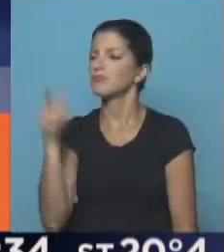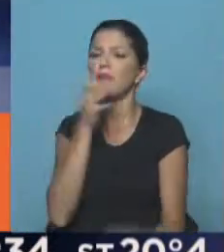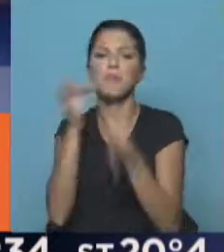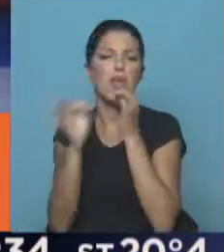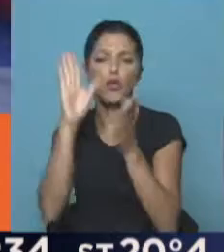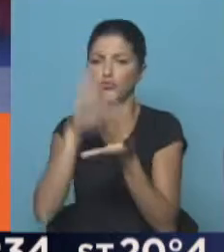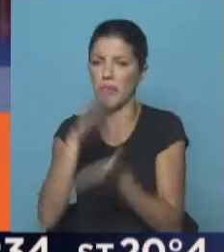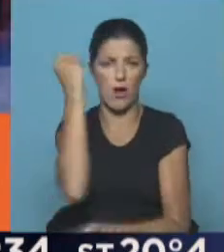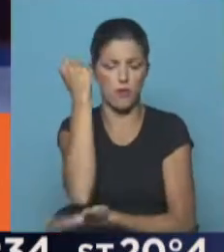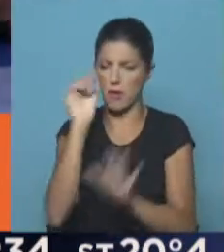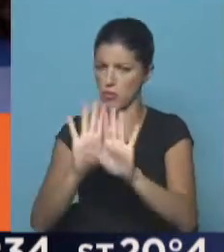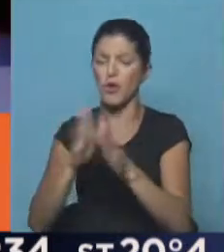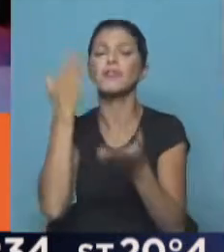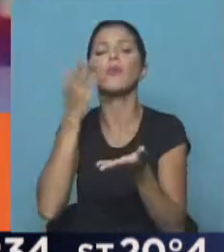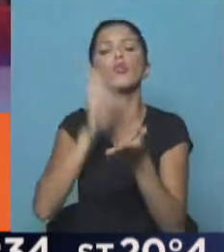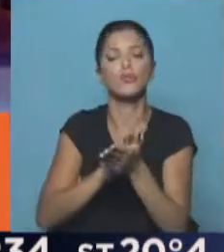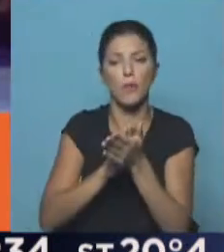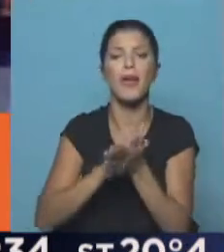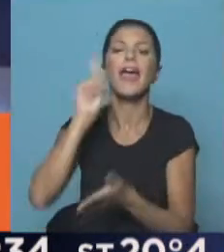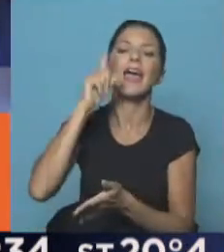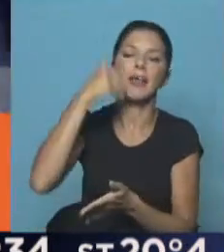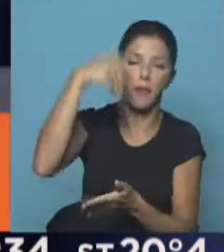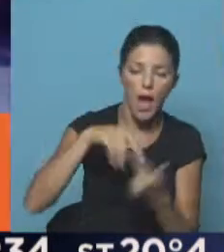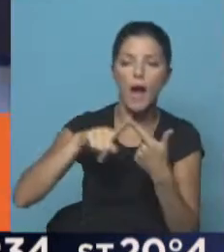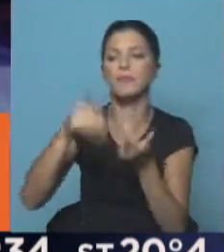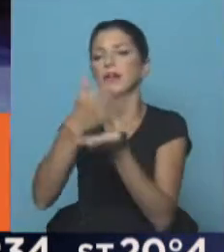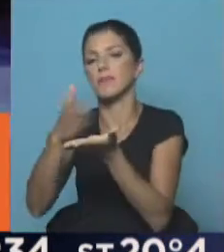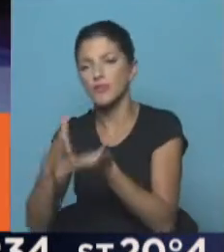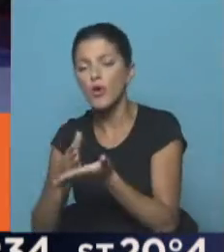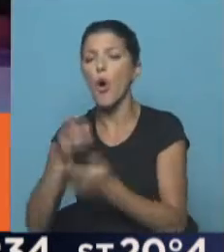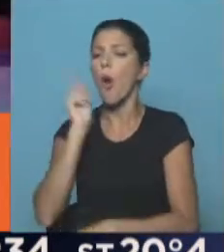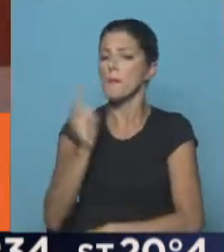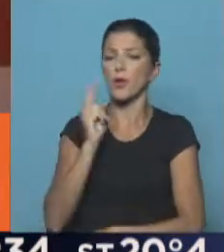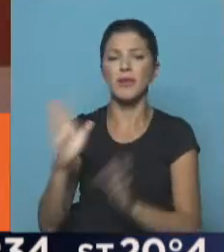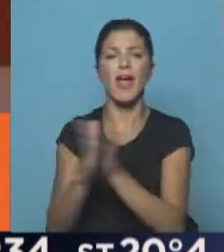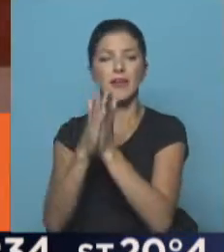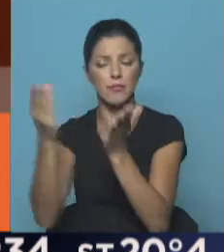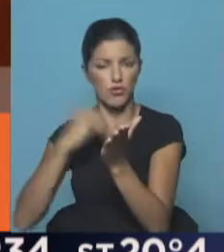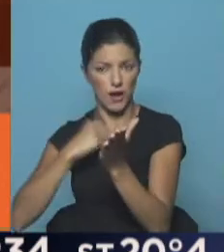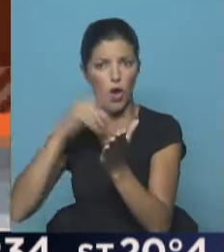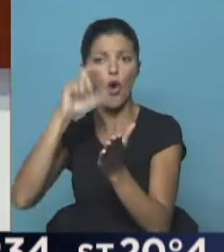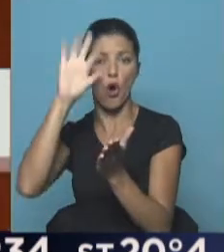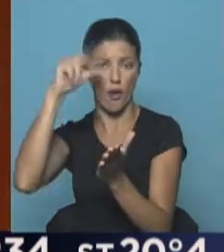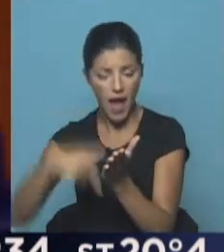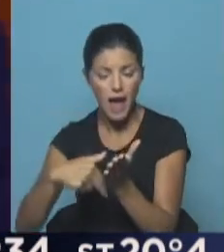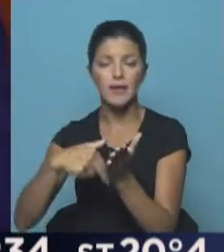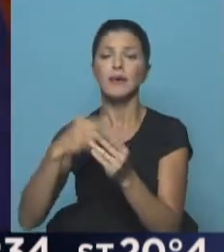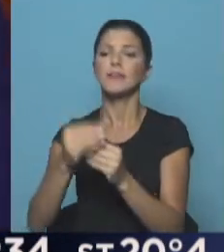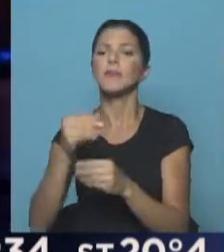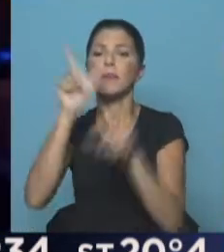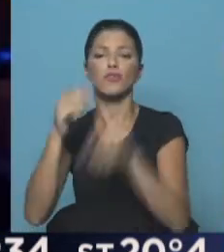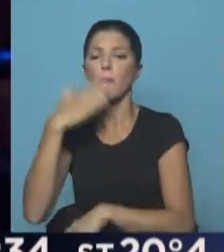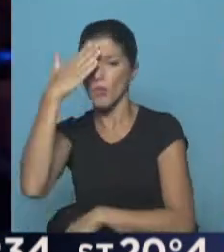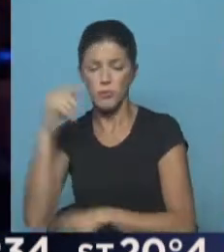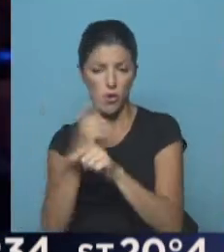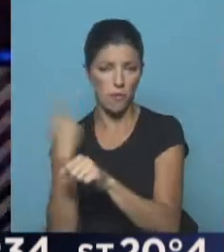economía, sino básicamente inmigración, islam, xenofobia, prohibición del Corán, cierre de todas las mezquitas, veto a la entrada de musulmanes,